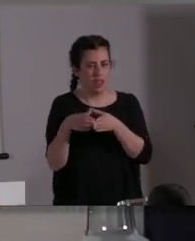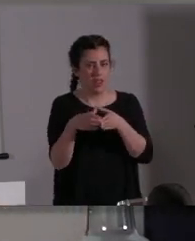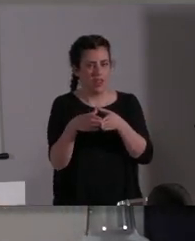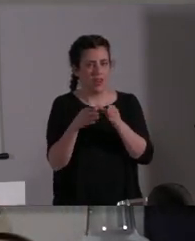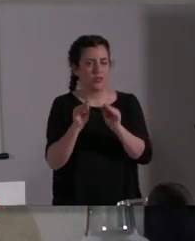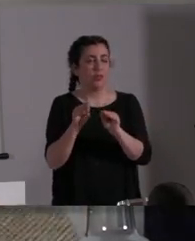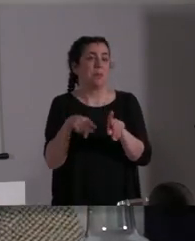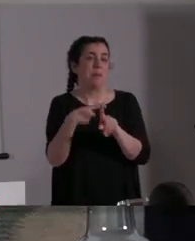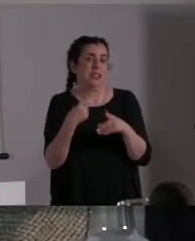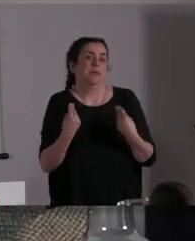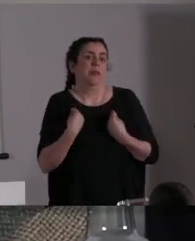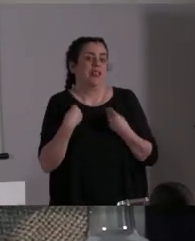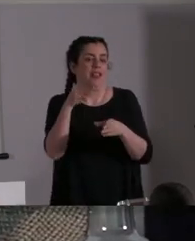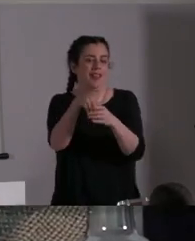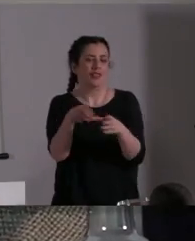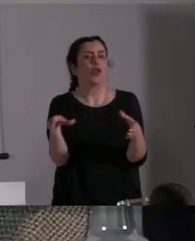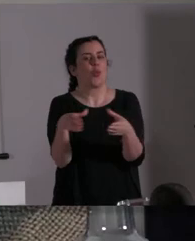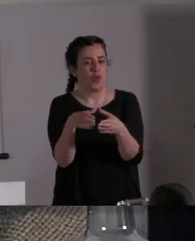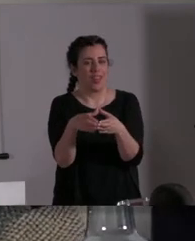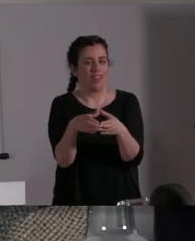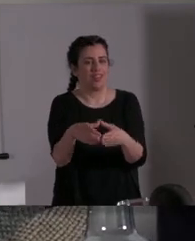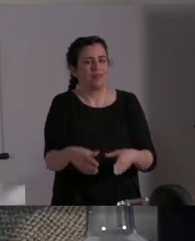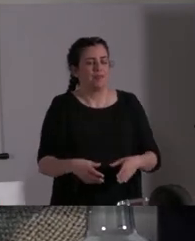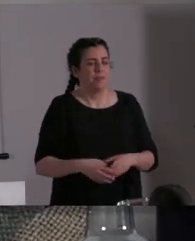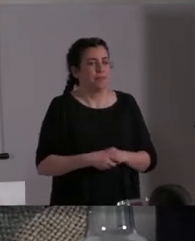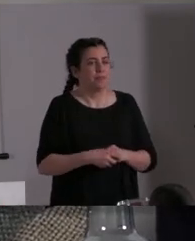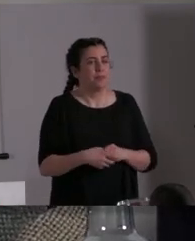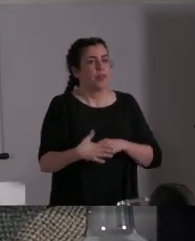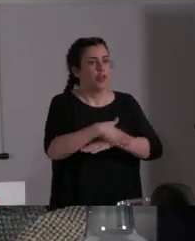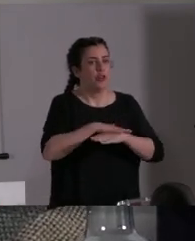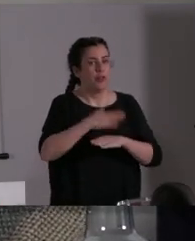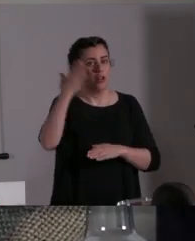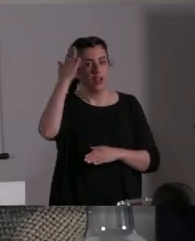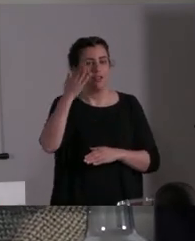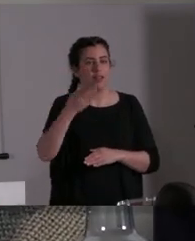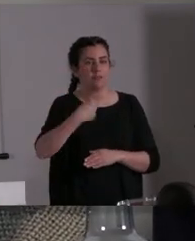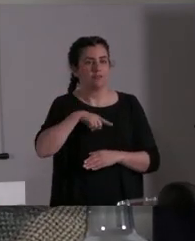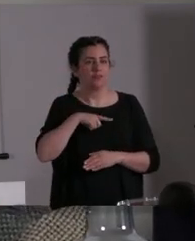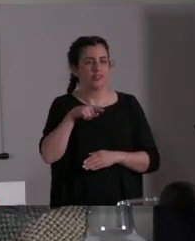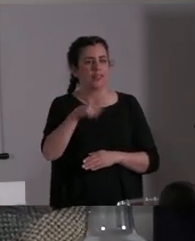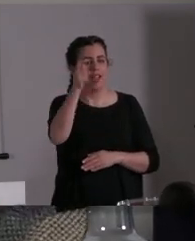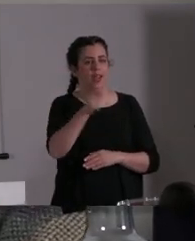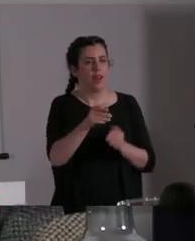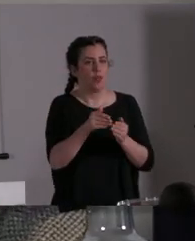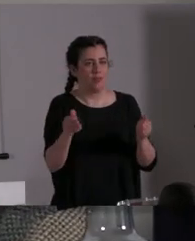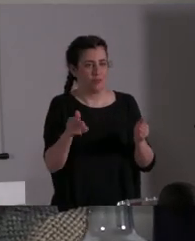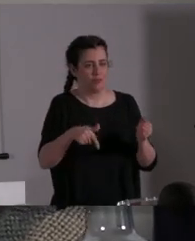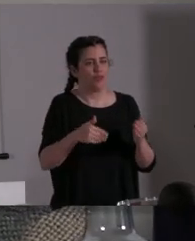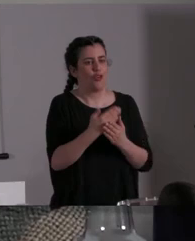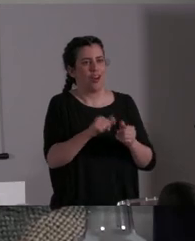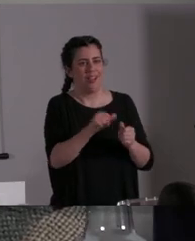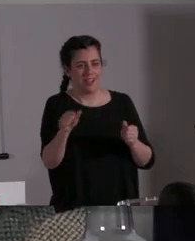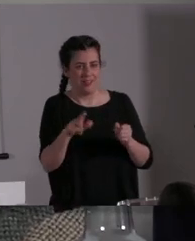en comunidad. Desde el Gobierno de Navarra, además, inauguramos estas jornadas y un plan de trabajo.